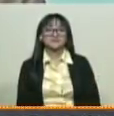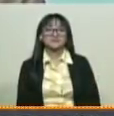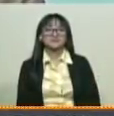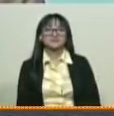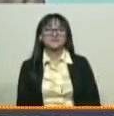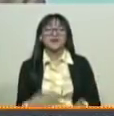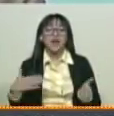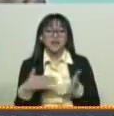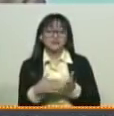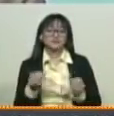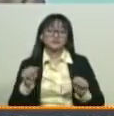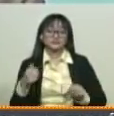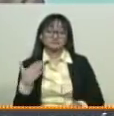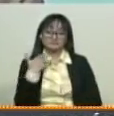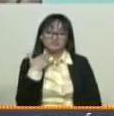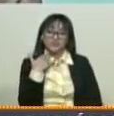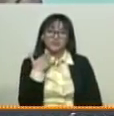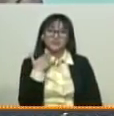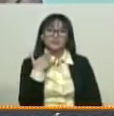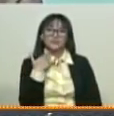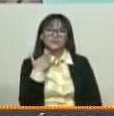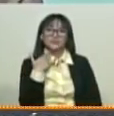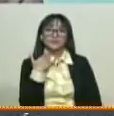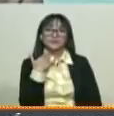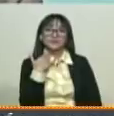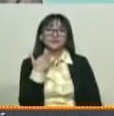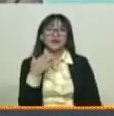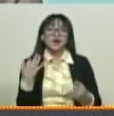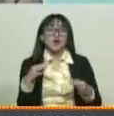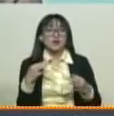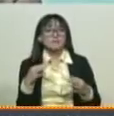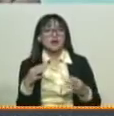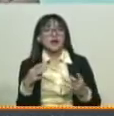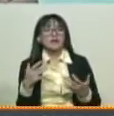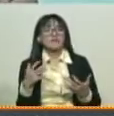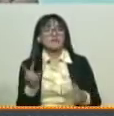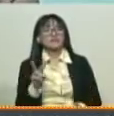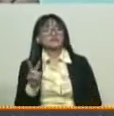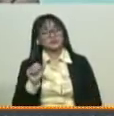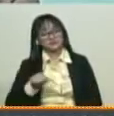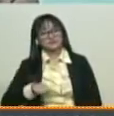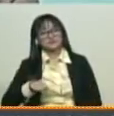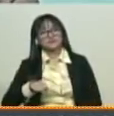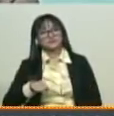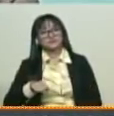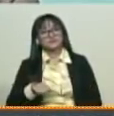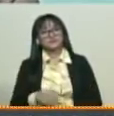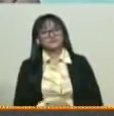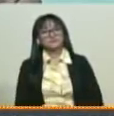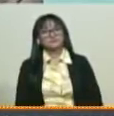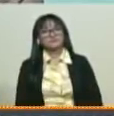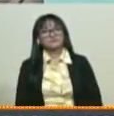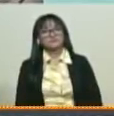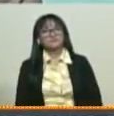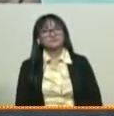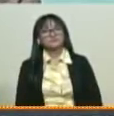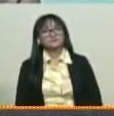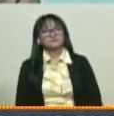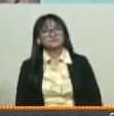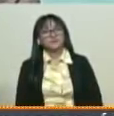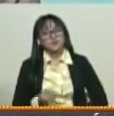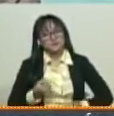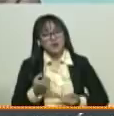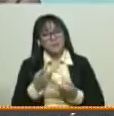Agresiones, sí, afectan al desenvolvimiento normal de nuestra economía, sin duda alguna. Pero así como nos dimos la paz